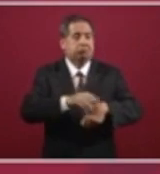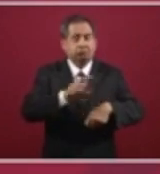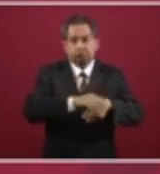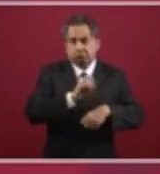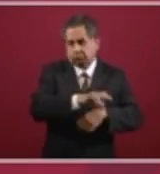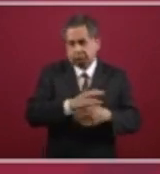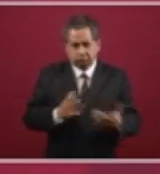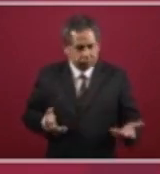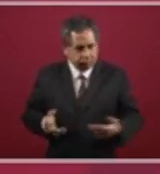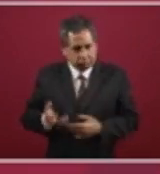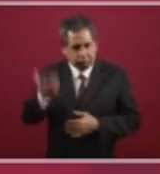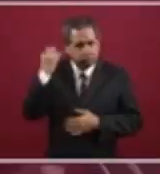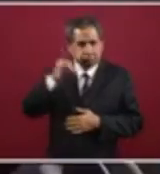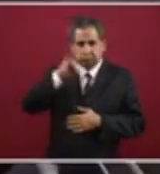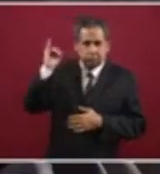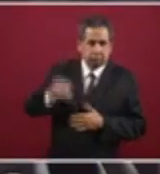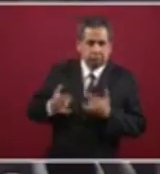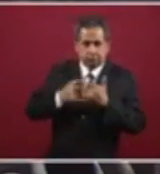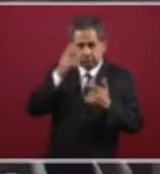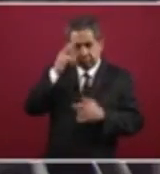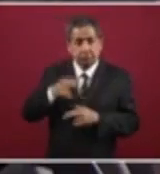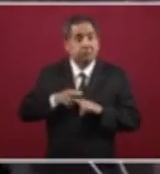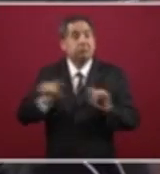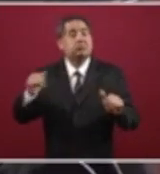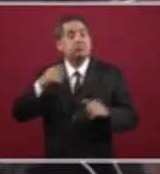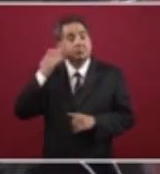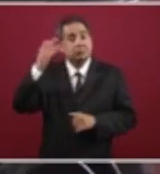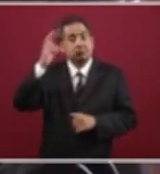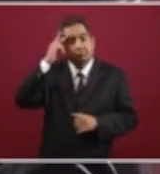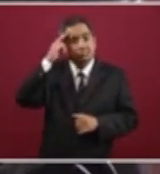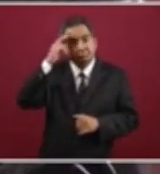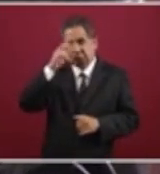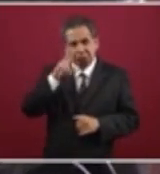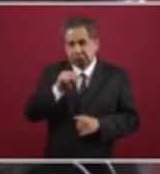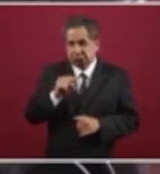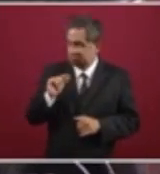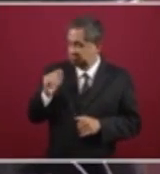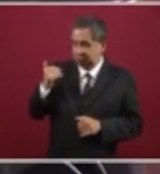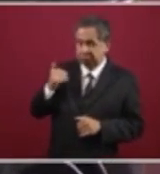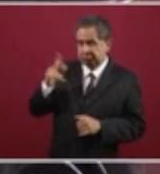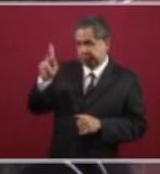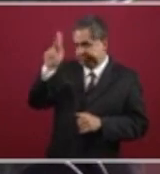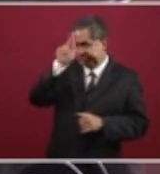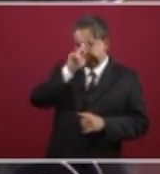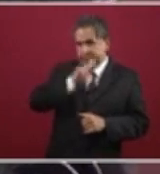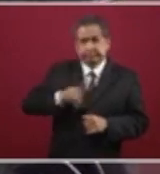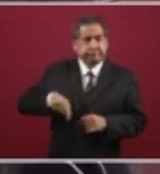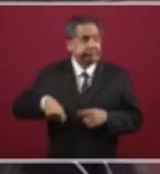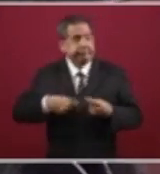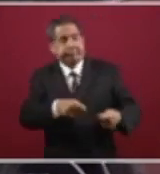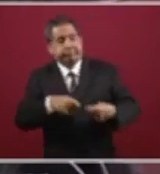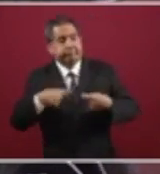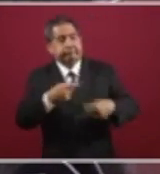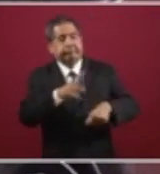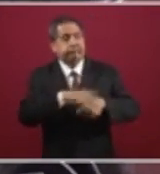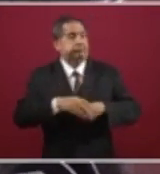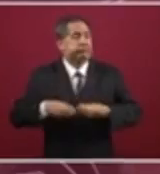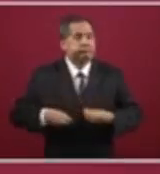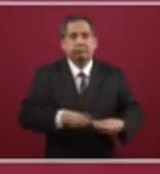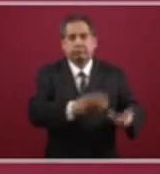México, ni siquiera en la época de Porfirio Díaz, se había enajenado tanto suelo